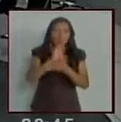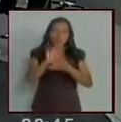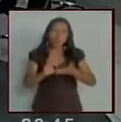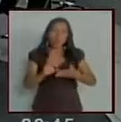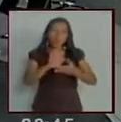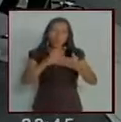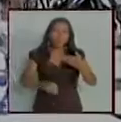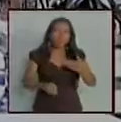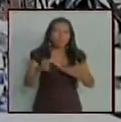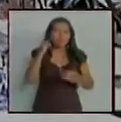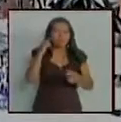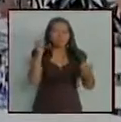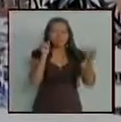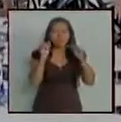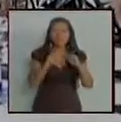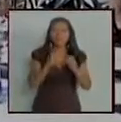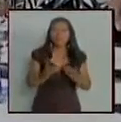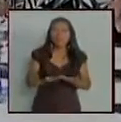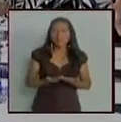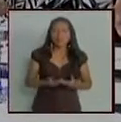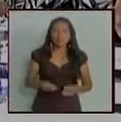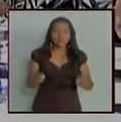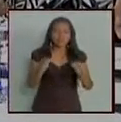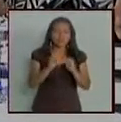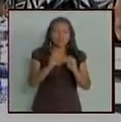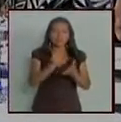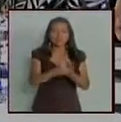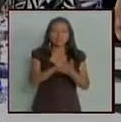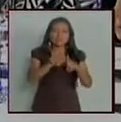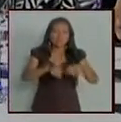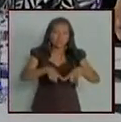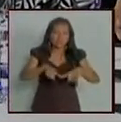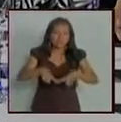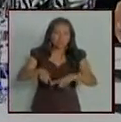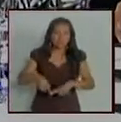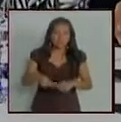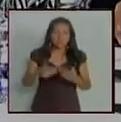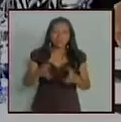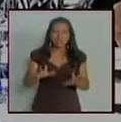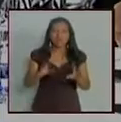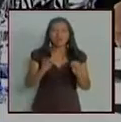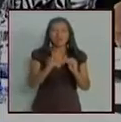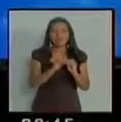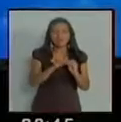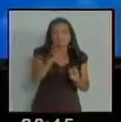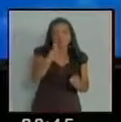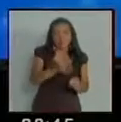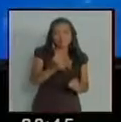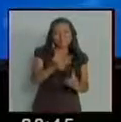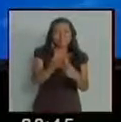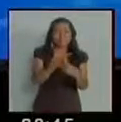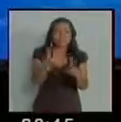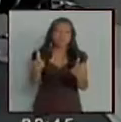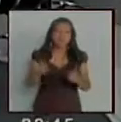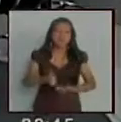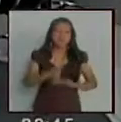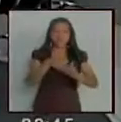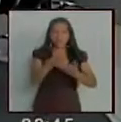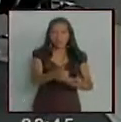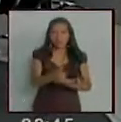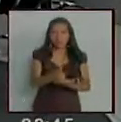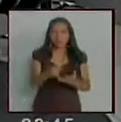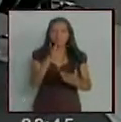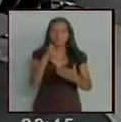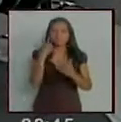que los tratamientos varían mucho, depende del tipo de discapacidad, ¿cierto? Sí. ¿Cuáles son las alternativas que tienen estas personas? Si se trata, digamos,